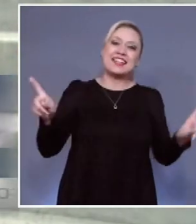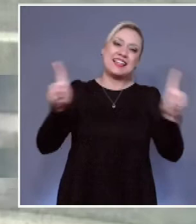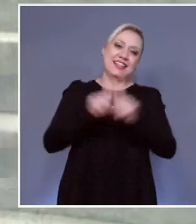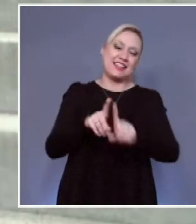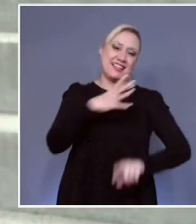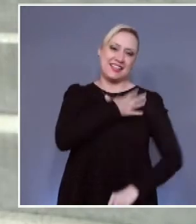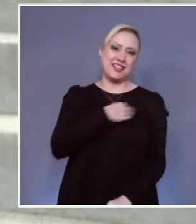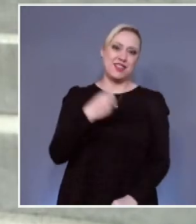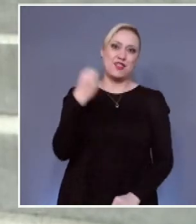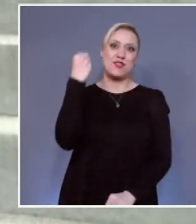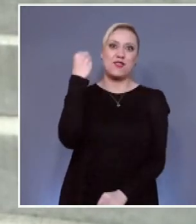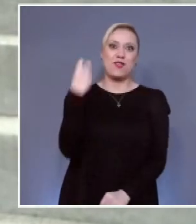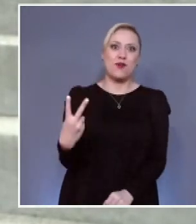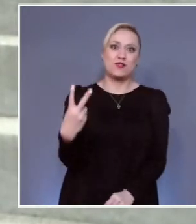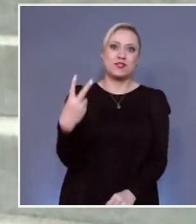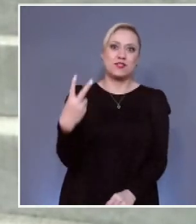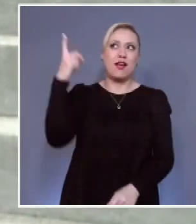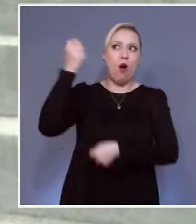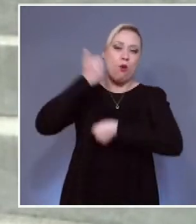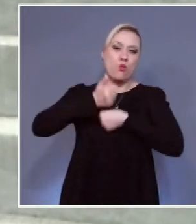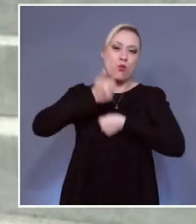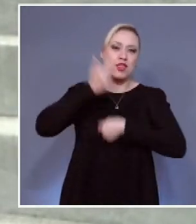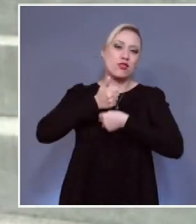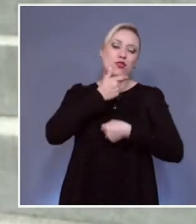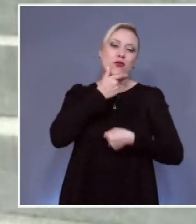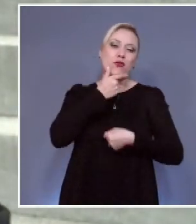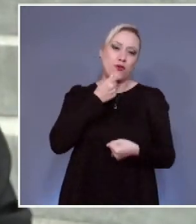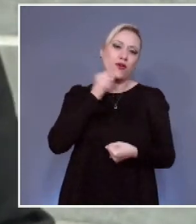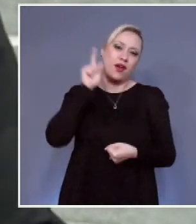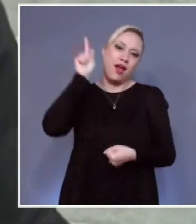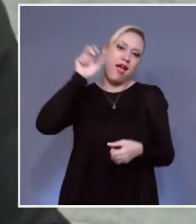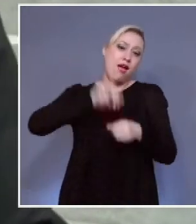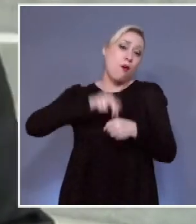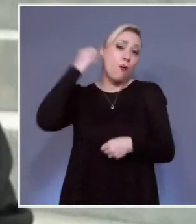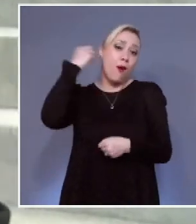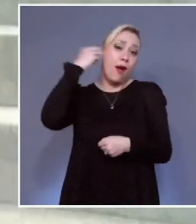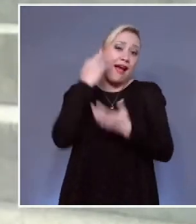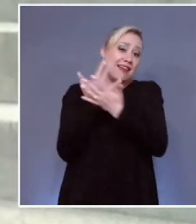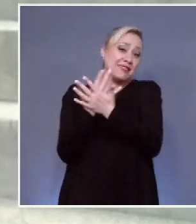están viviendo con su abuelo en el estado de Oaxaca. Es la información que tenemos, Raúl.